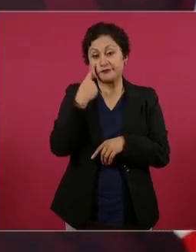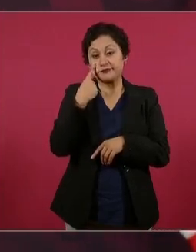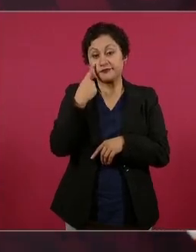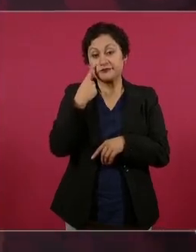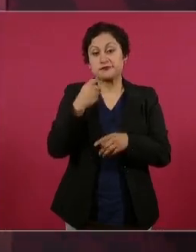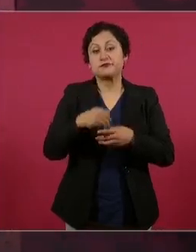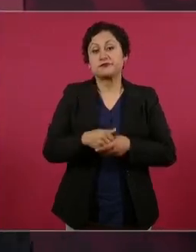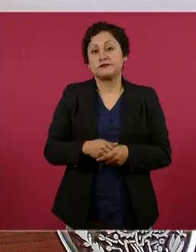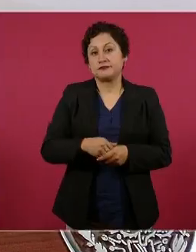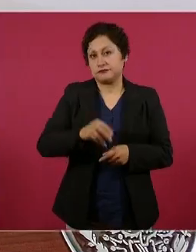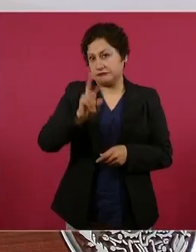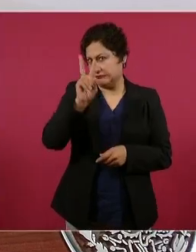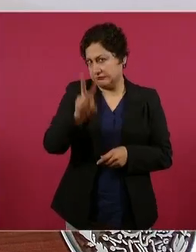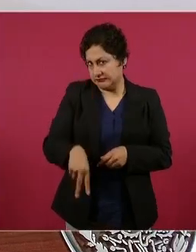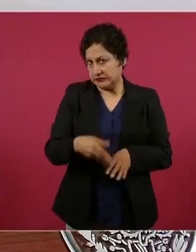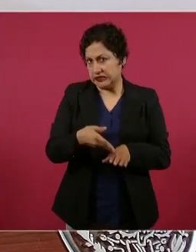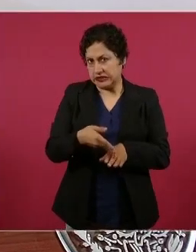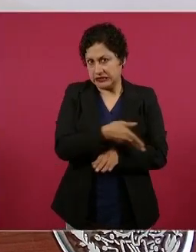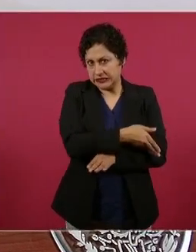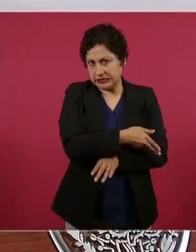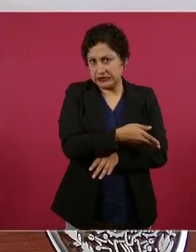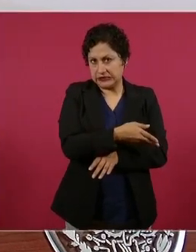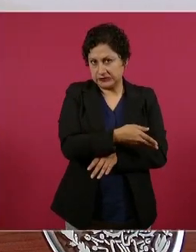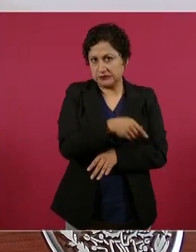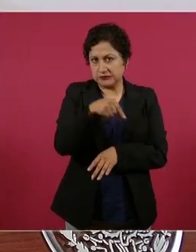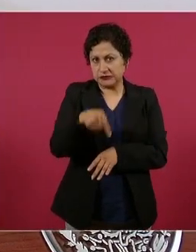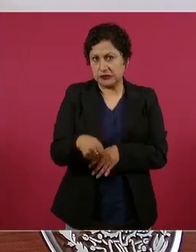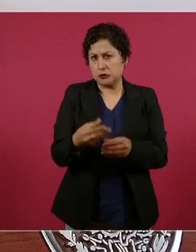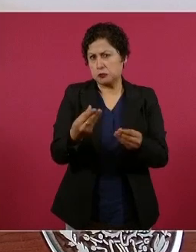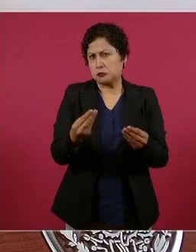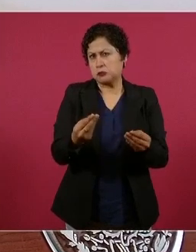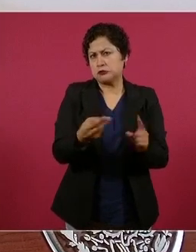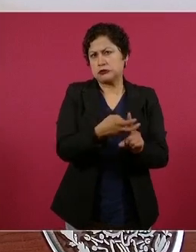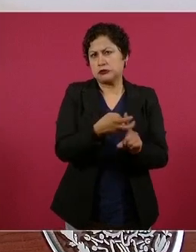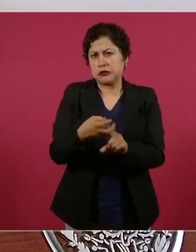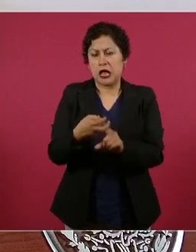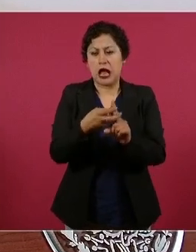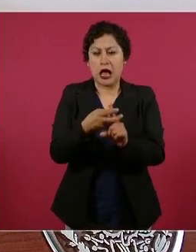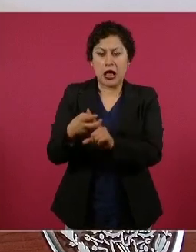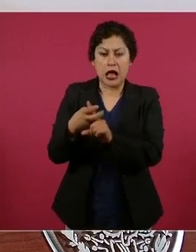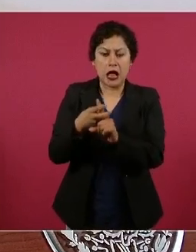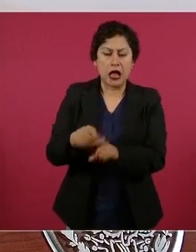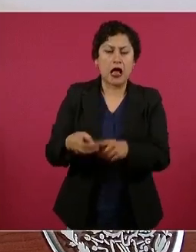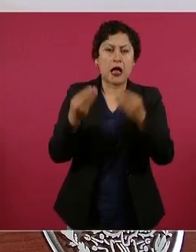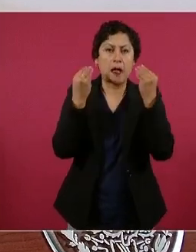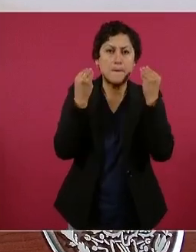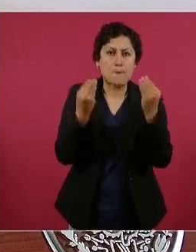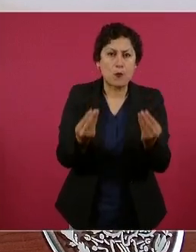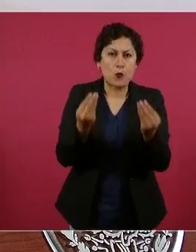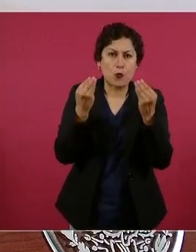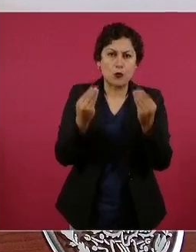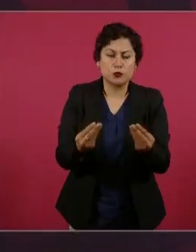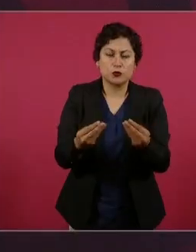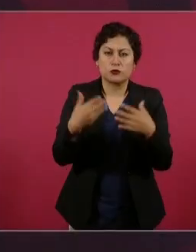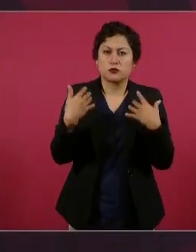se secuestraba mucho en los gobiernos anteriores.